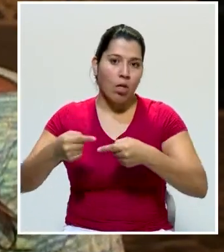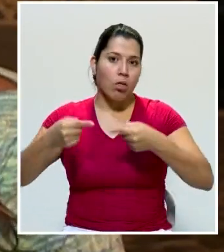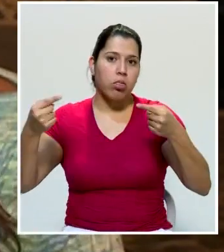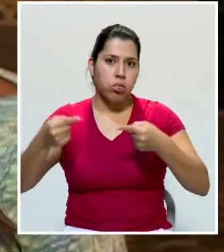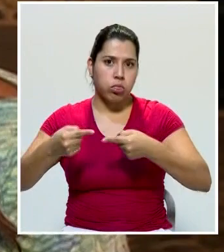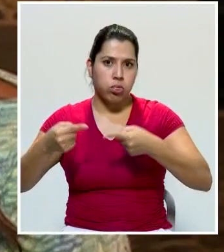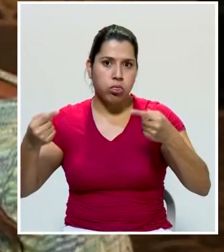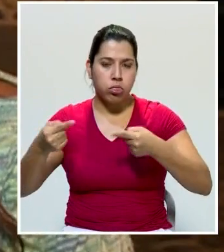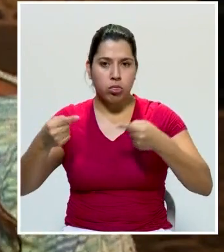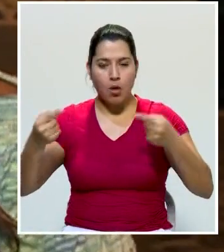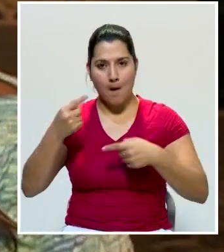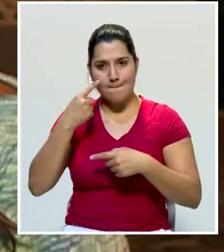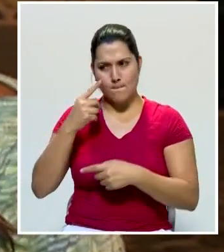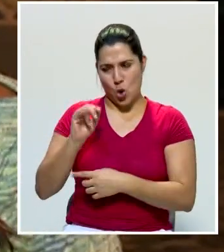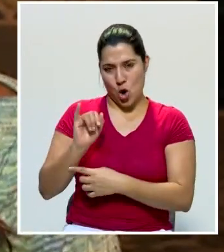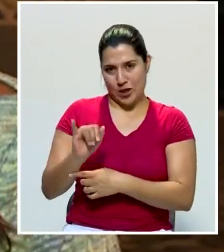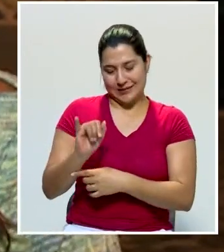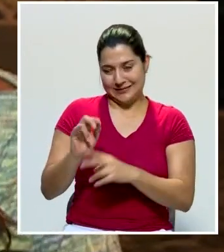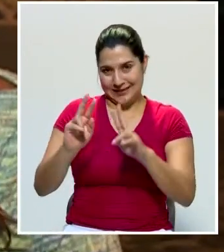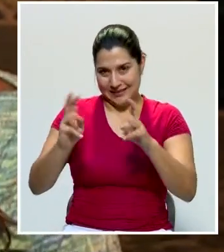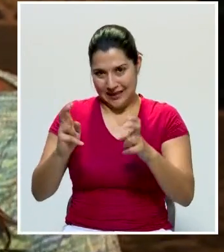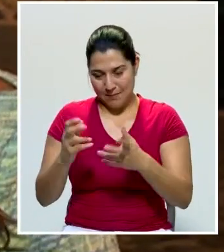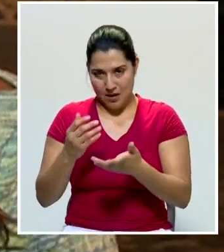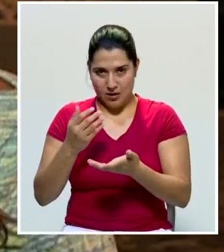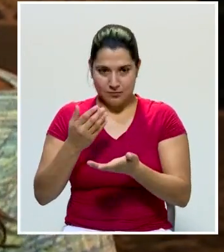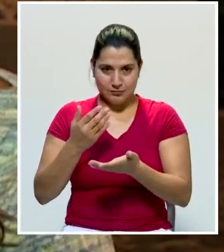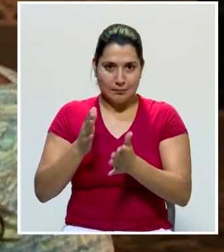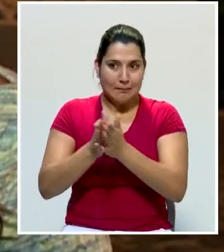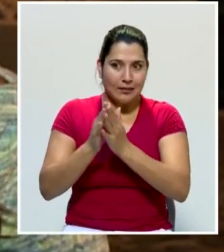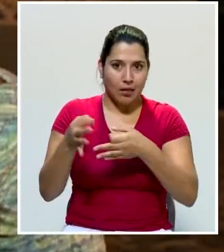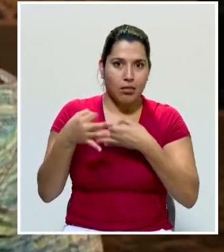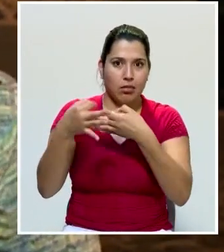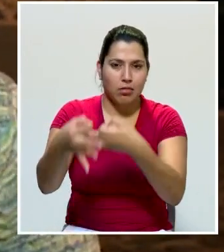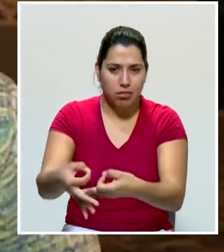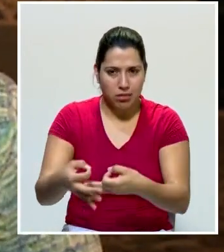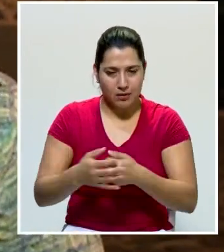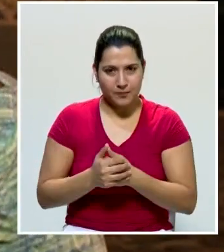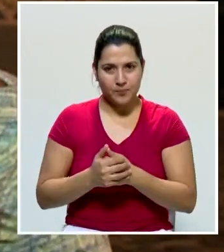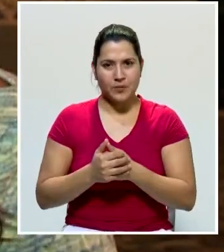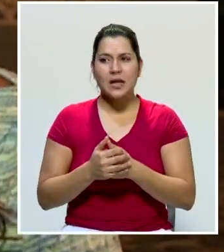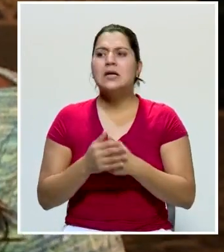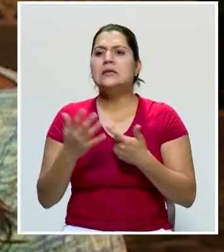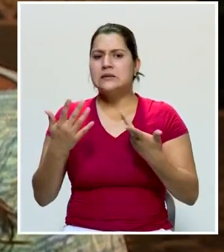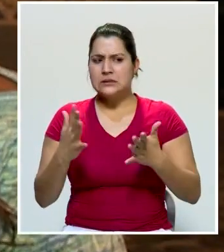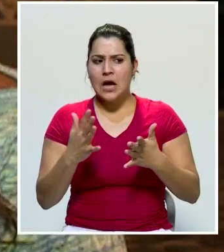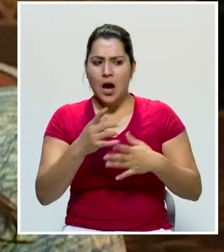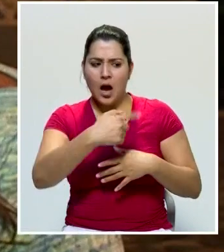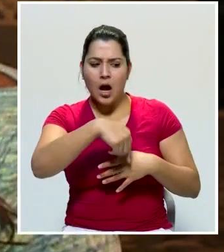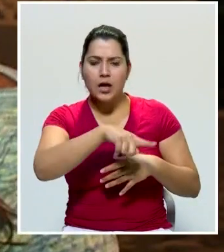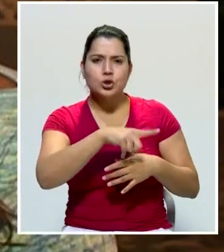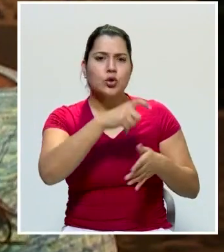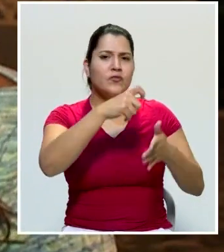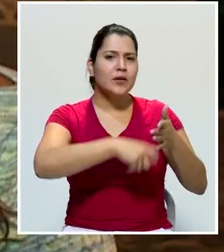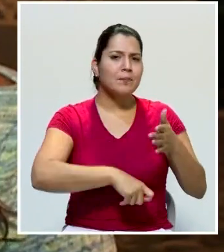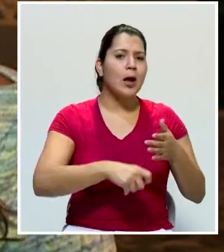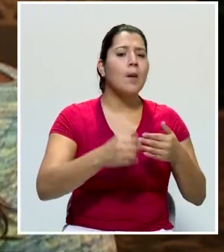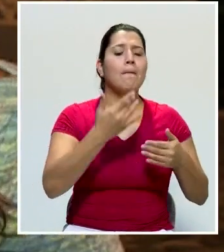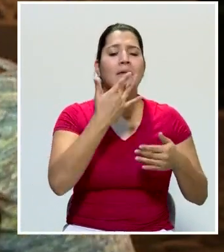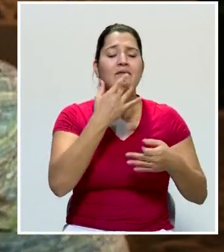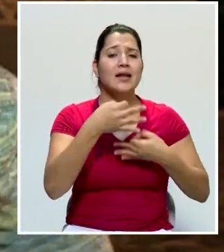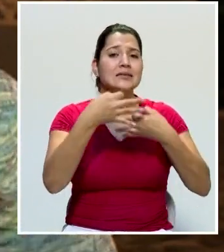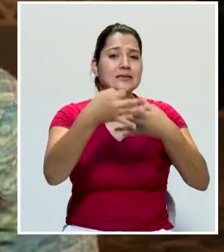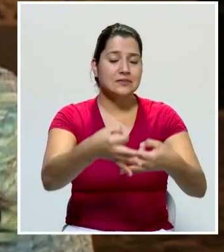dio a raíz de esta moción que, como le decía, se firmó por algunos diputados, entre esos David